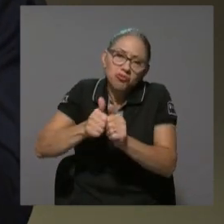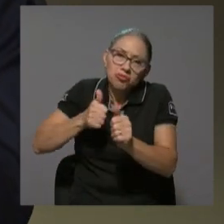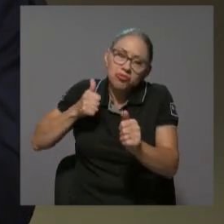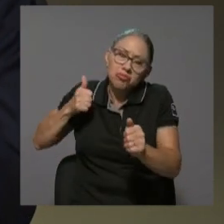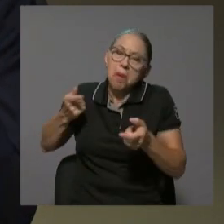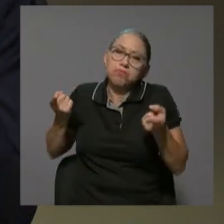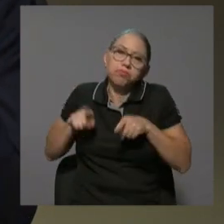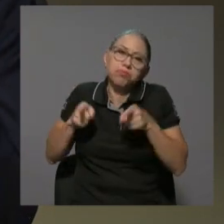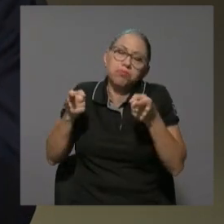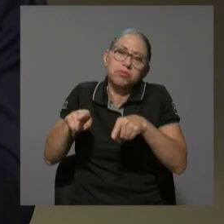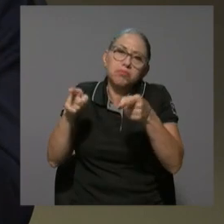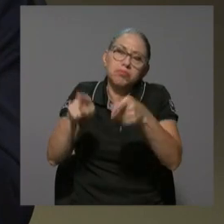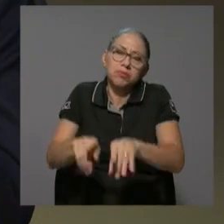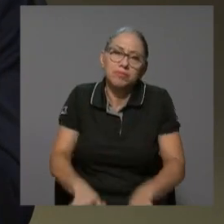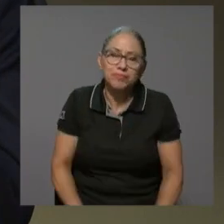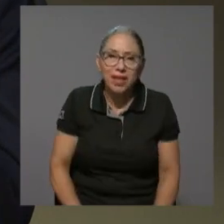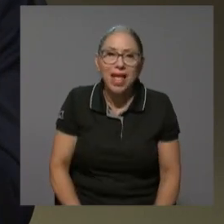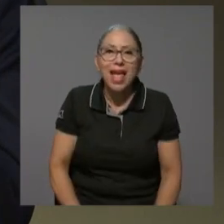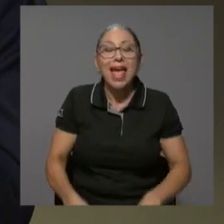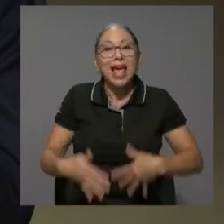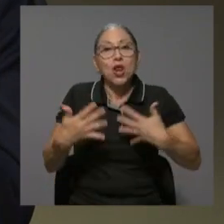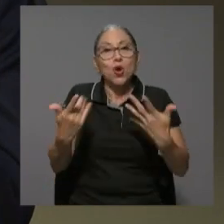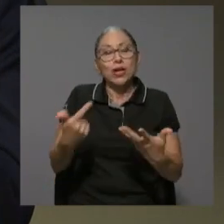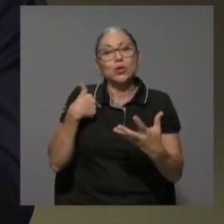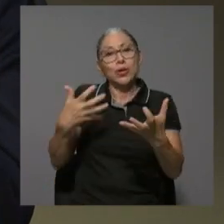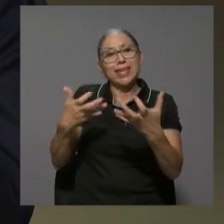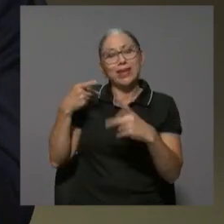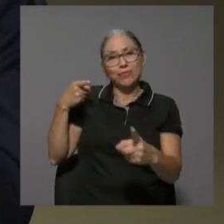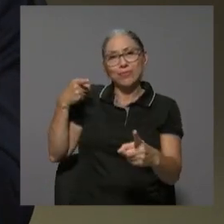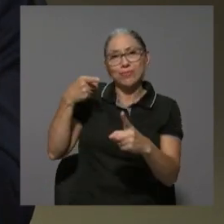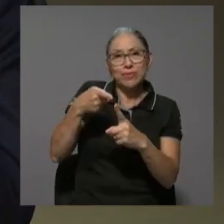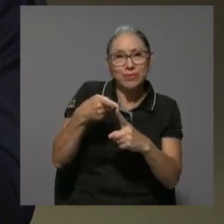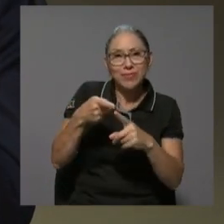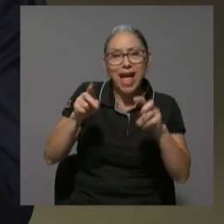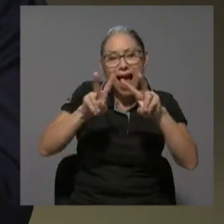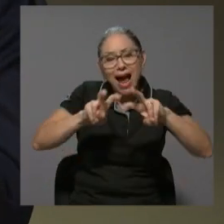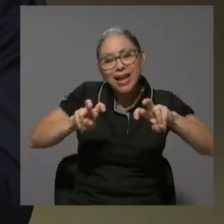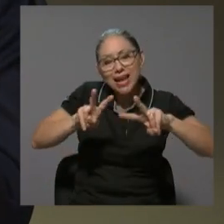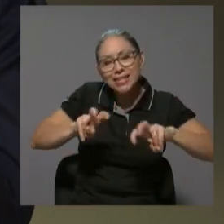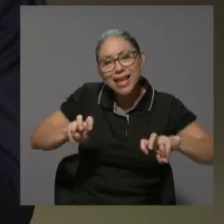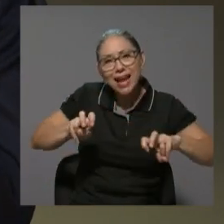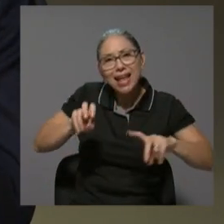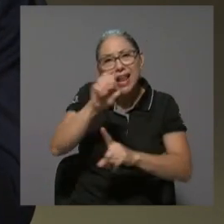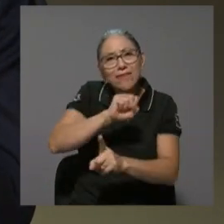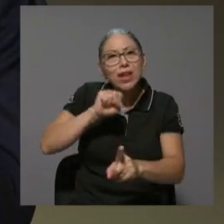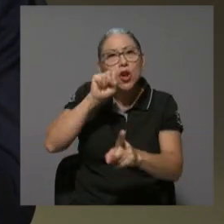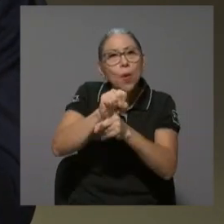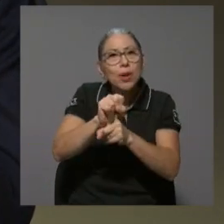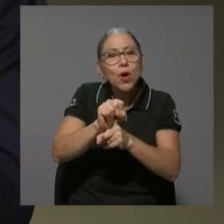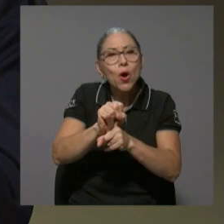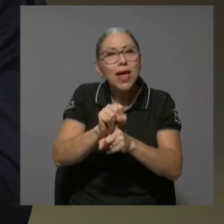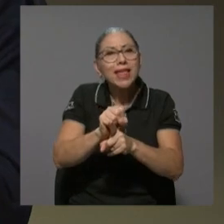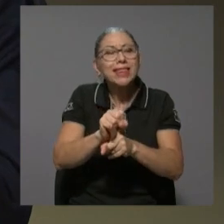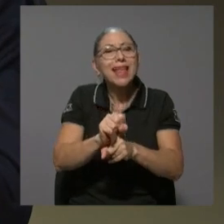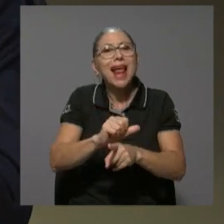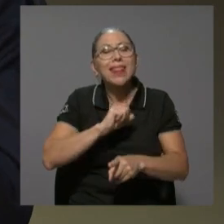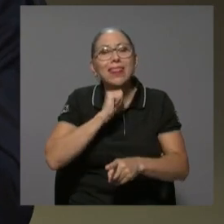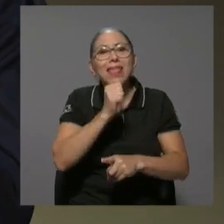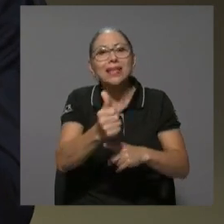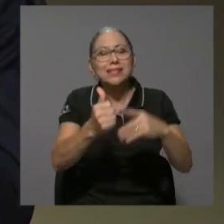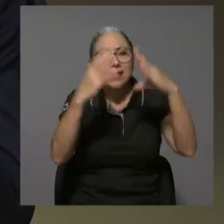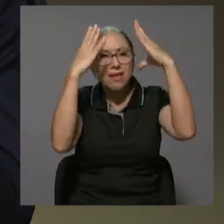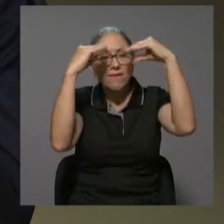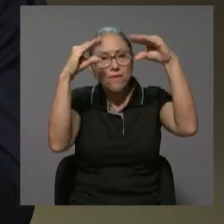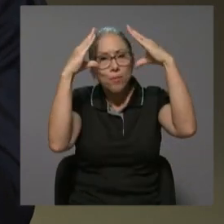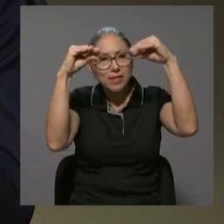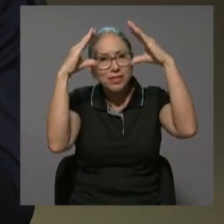libro es analizar el fenómeno de la desinformación. Como usted dice, es un fenómeno mundial,